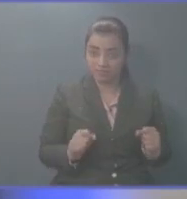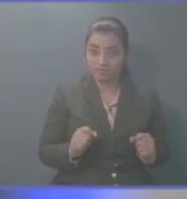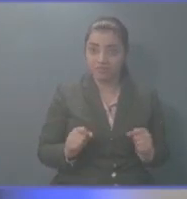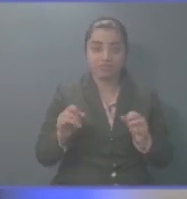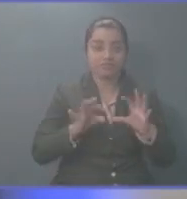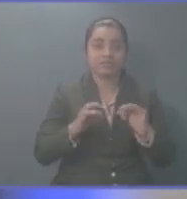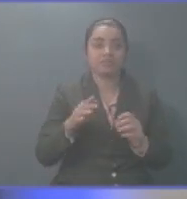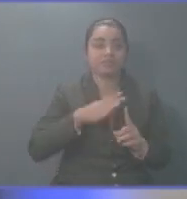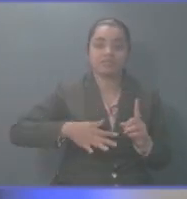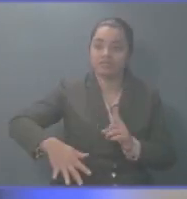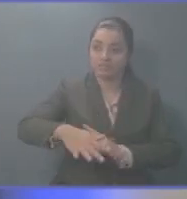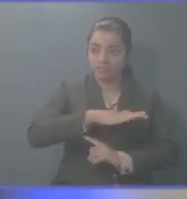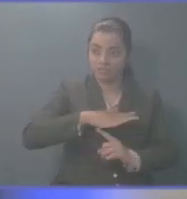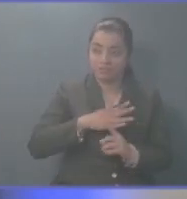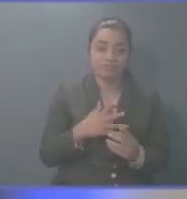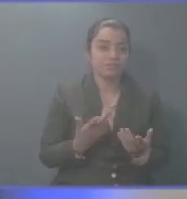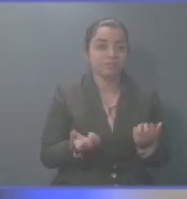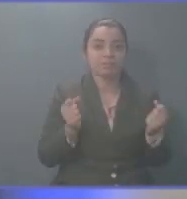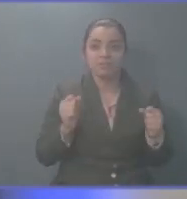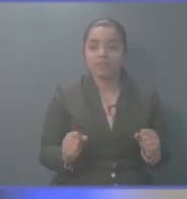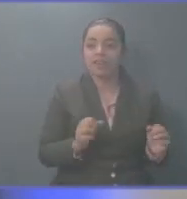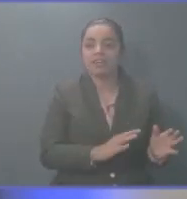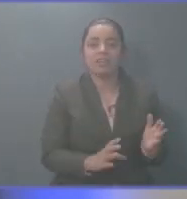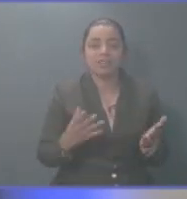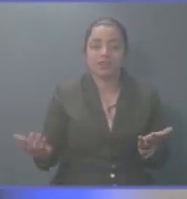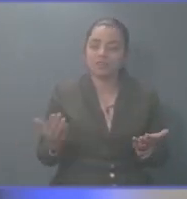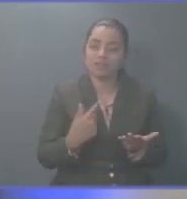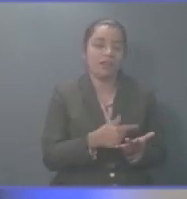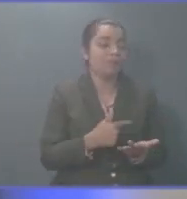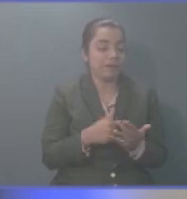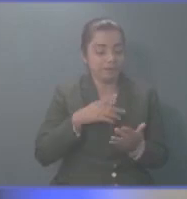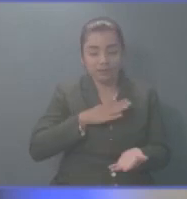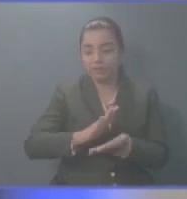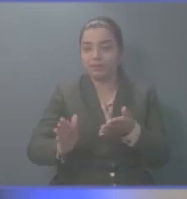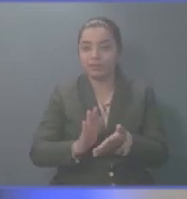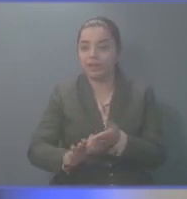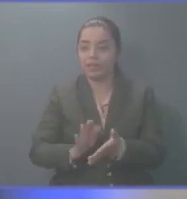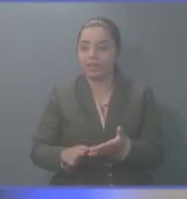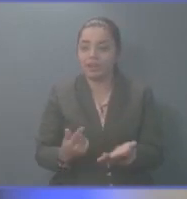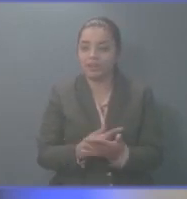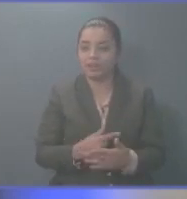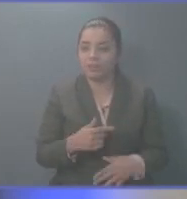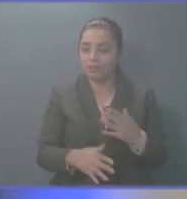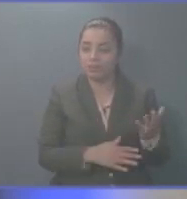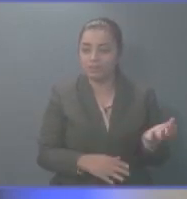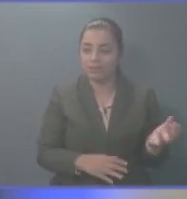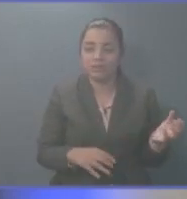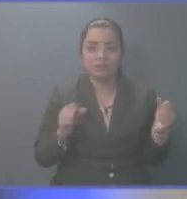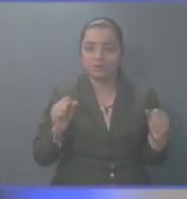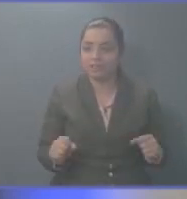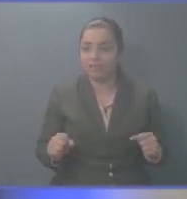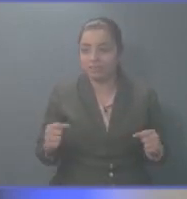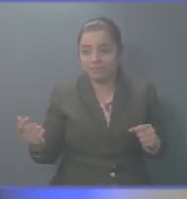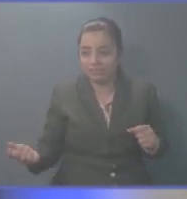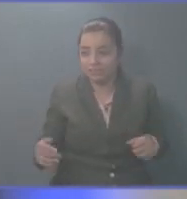ninguna circunstancia le compro y sobre todo le acepto que él nos diga que nosotros no lo estamos apoyando y sobre